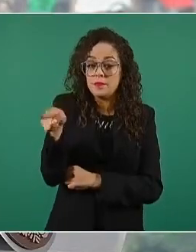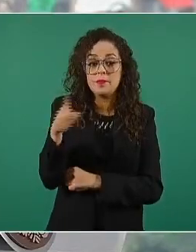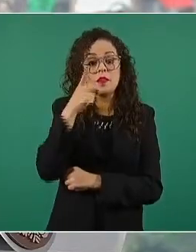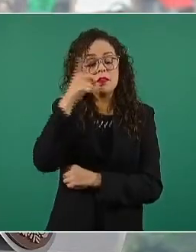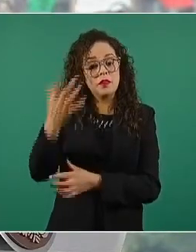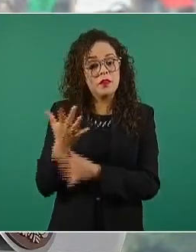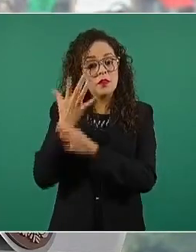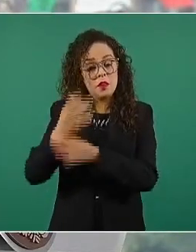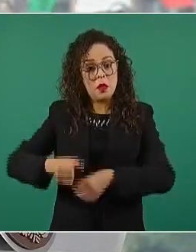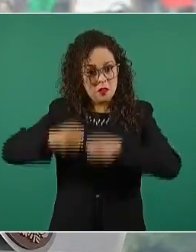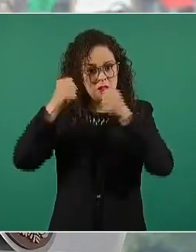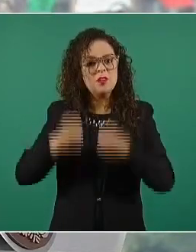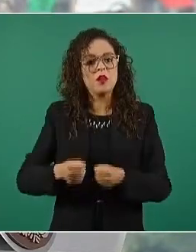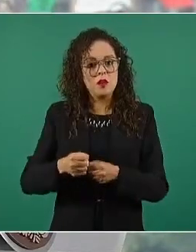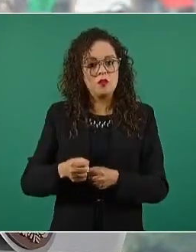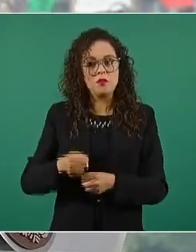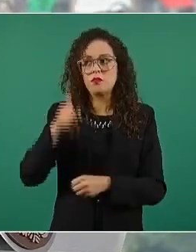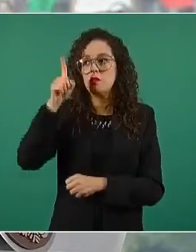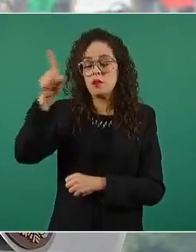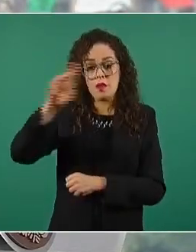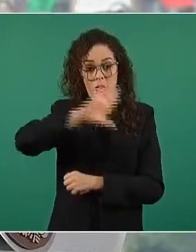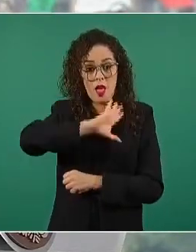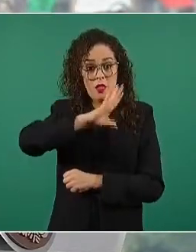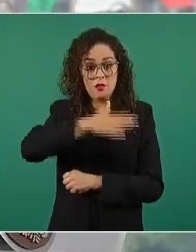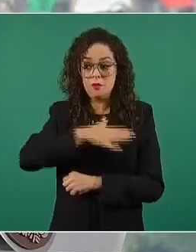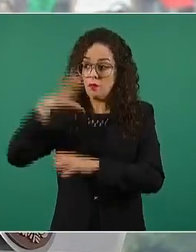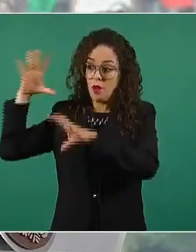afirmaba que España no conquistó América,